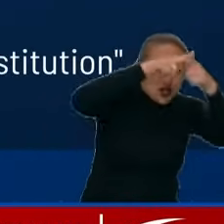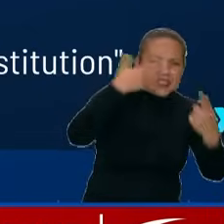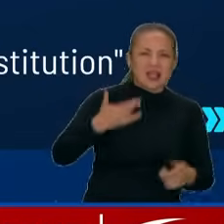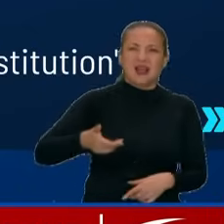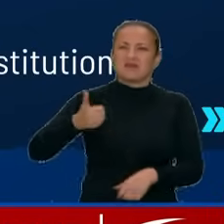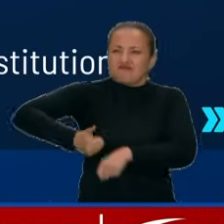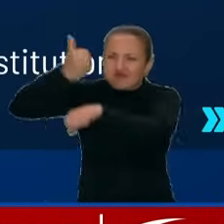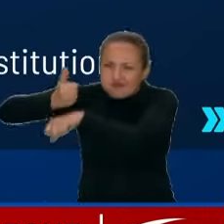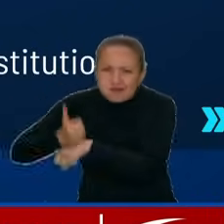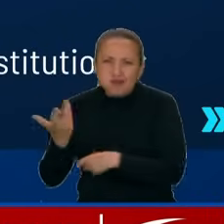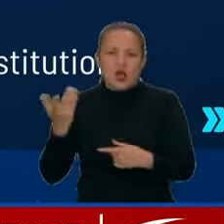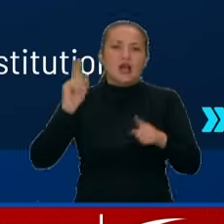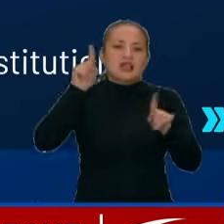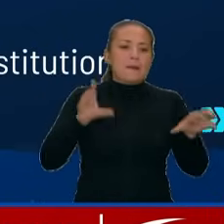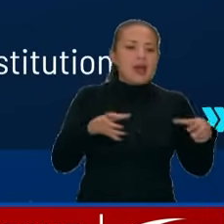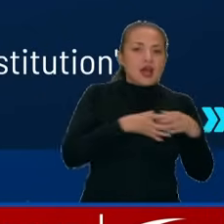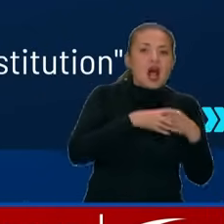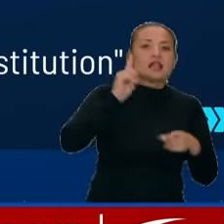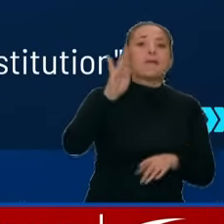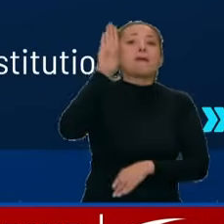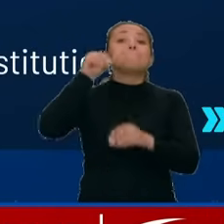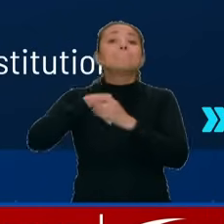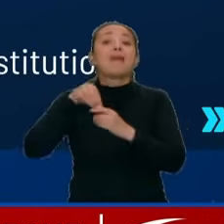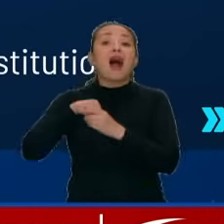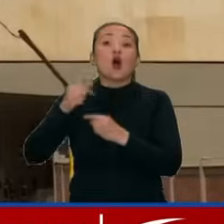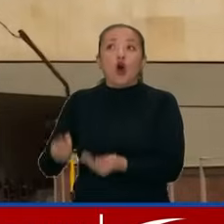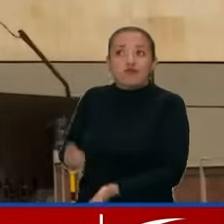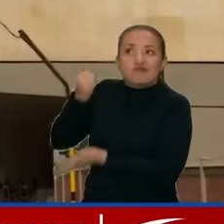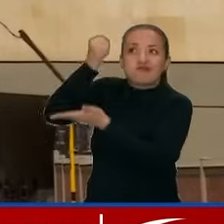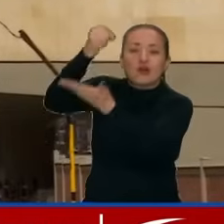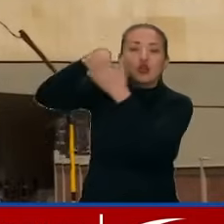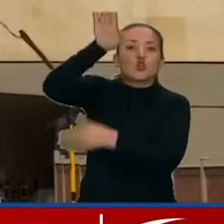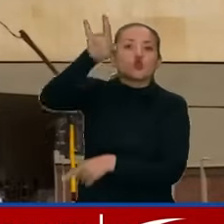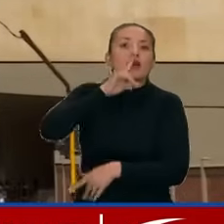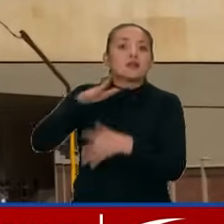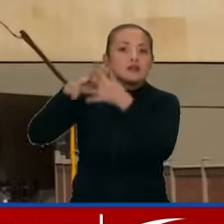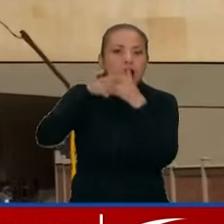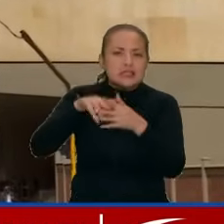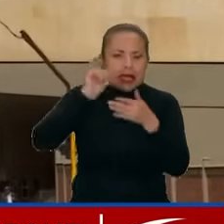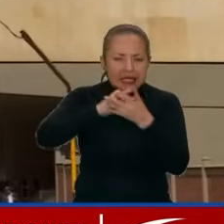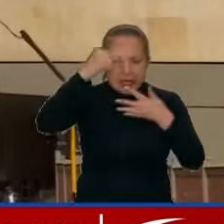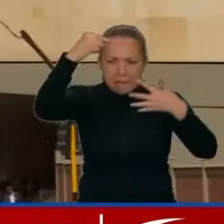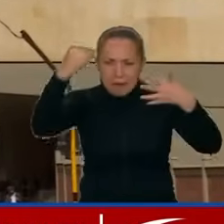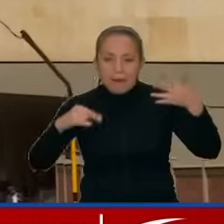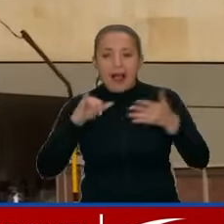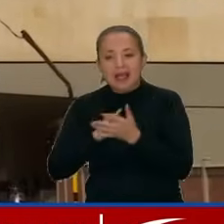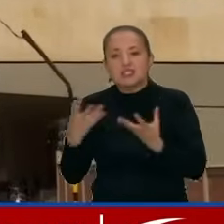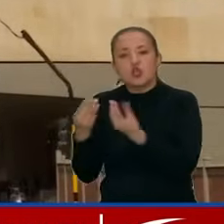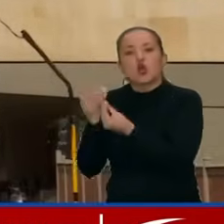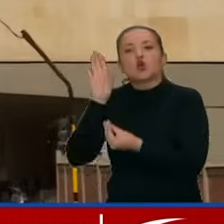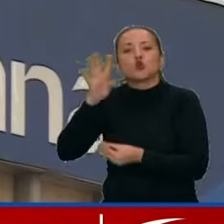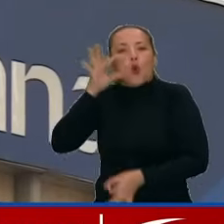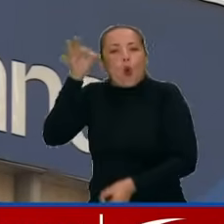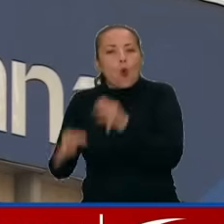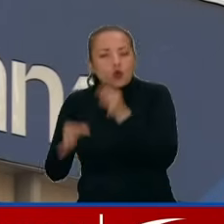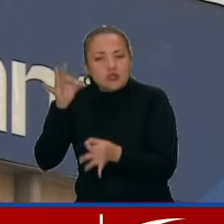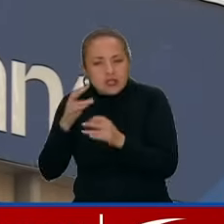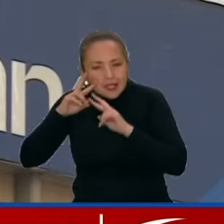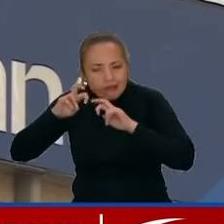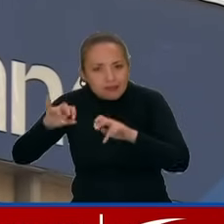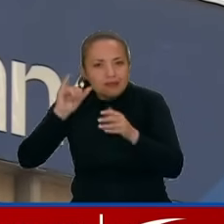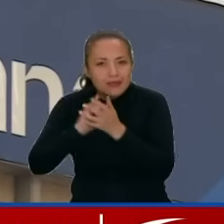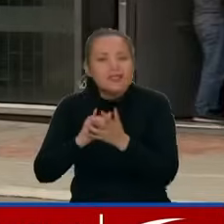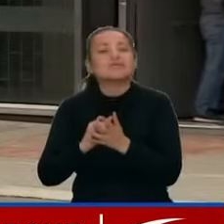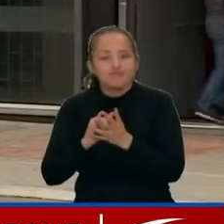un consorcio y hasta un banco de inversión en Estados Unidos hicieron parte de un esquema que el departamento de justicia detalló en medio del acuerdo